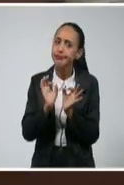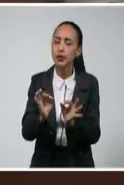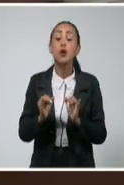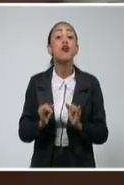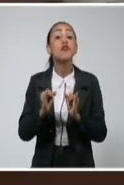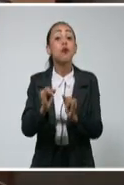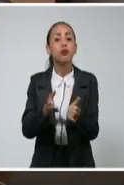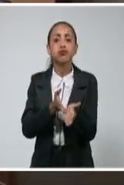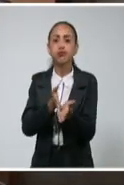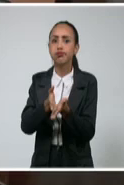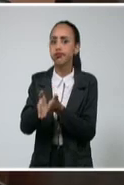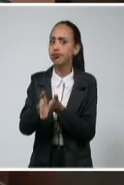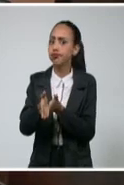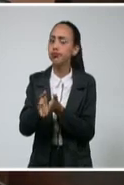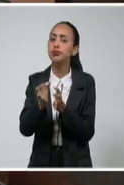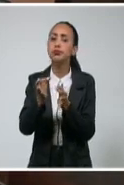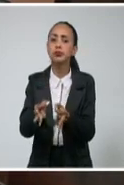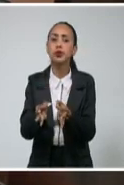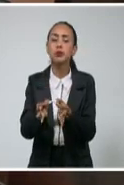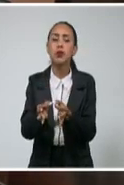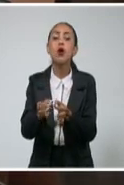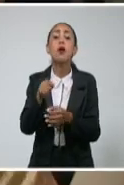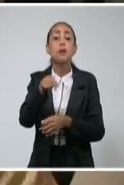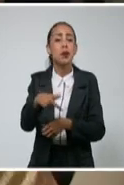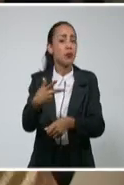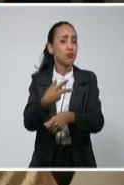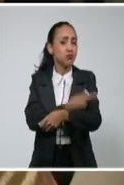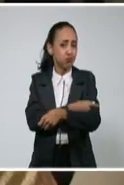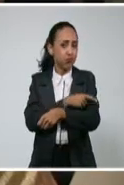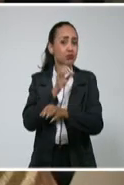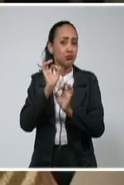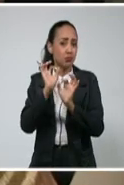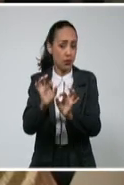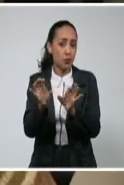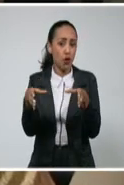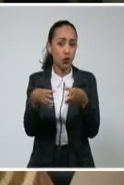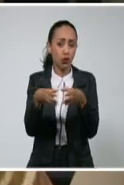que continúa la entrega de nasalferón a este grupo. Se han entregado